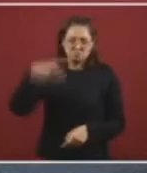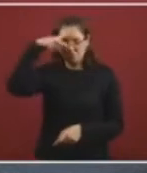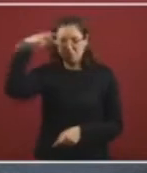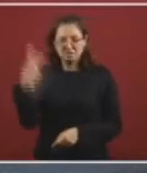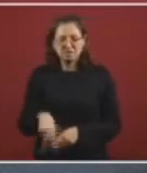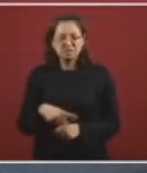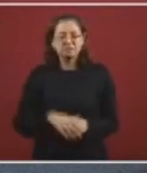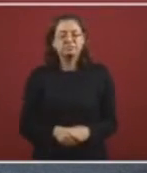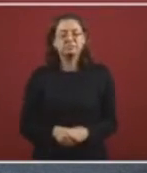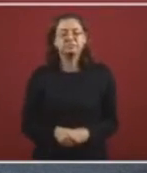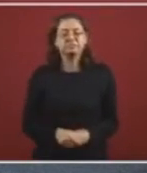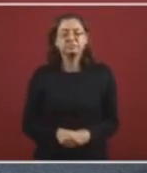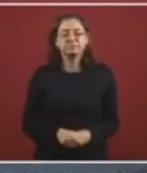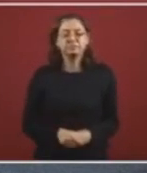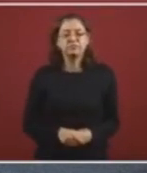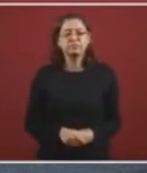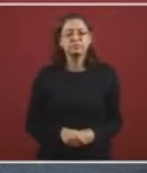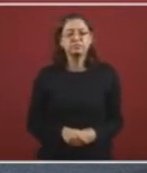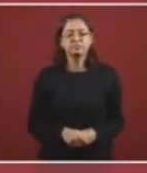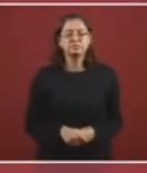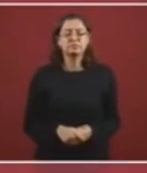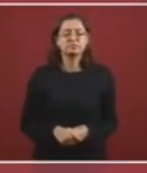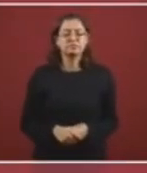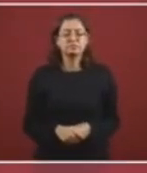Sin embargo, se creó